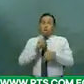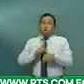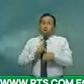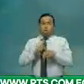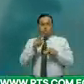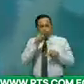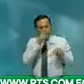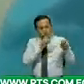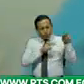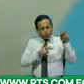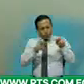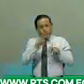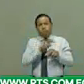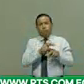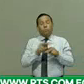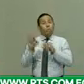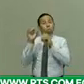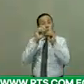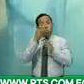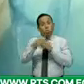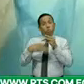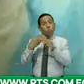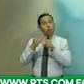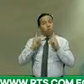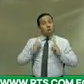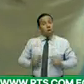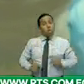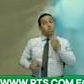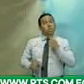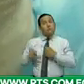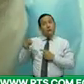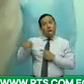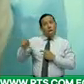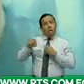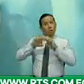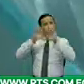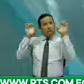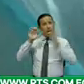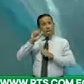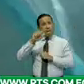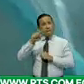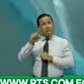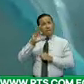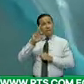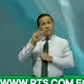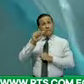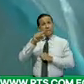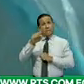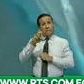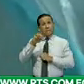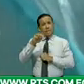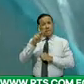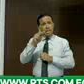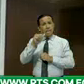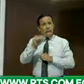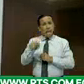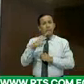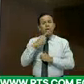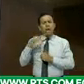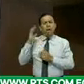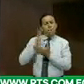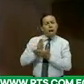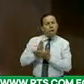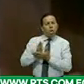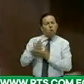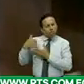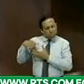Mundial de la Salud hizo un llamado para que la vacunación con AstraZeneca continúe, aunque en las últimas horas Alemania, Francia e Italia suspendieron